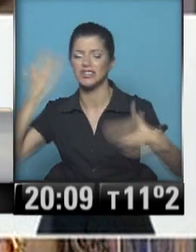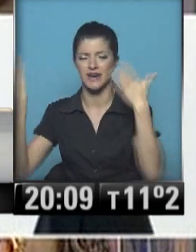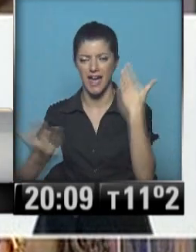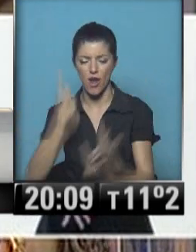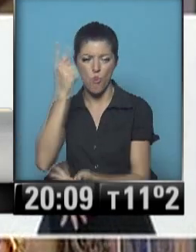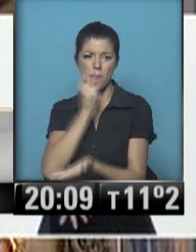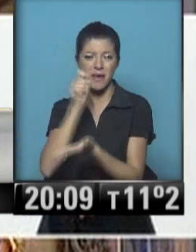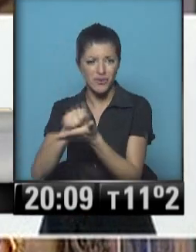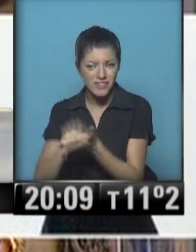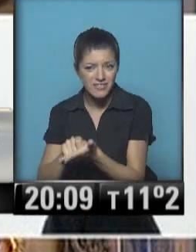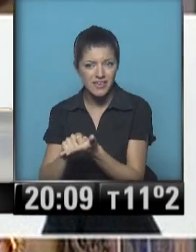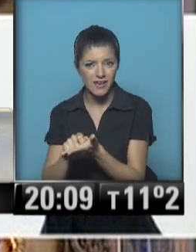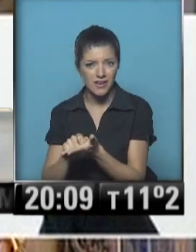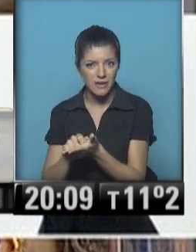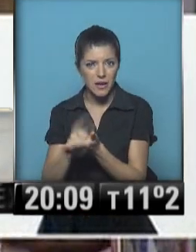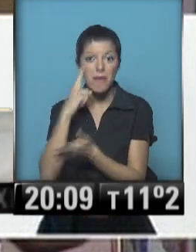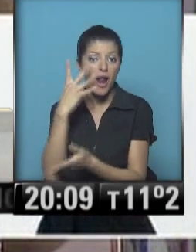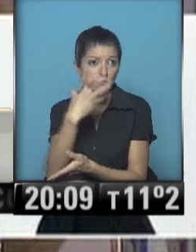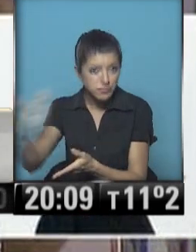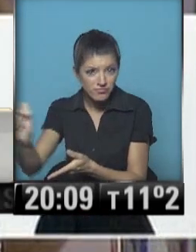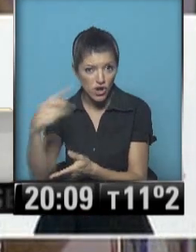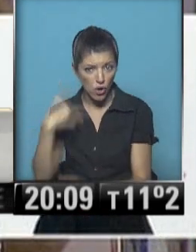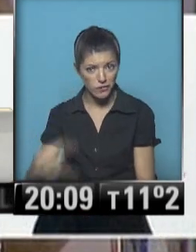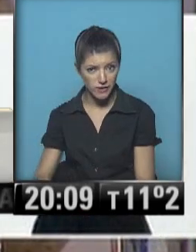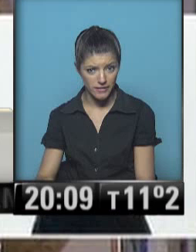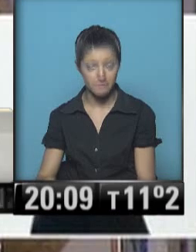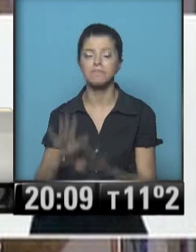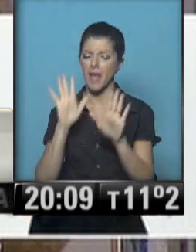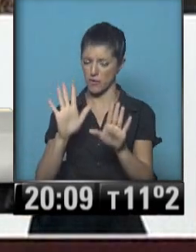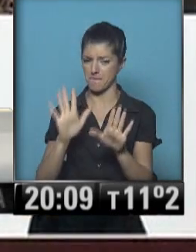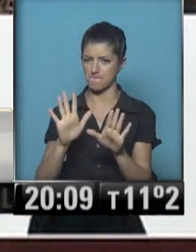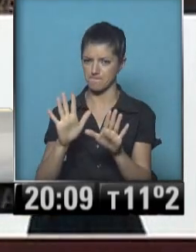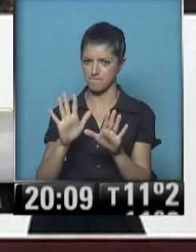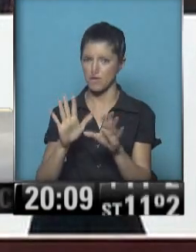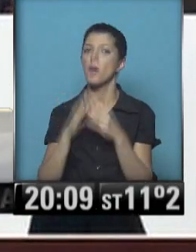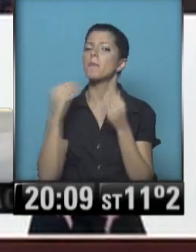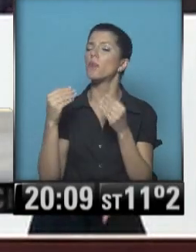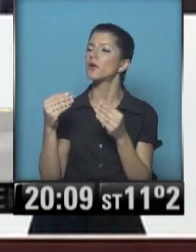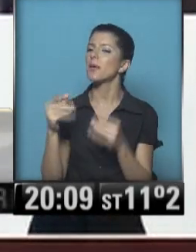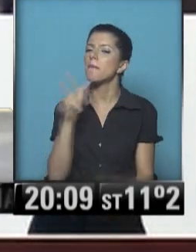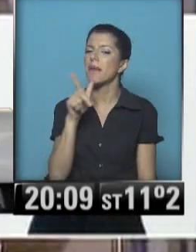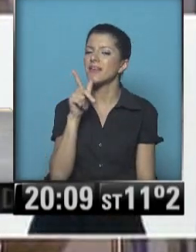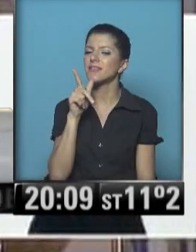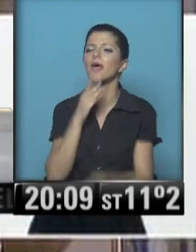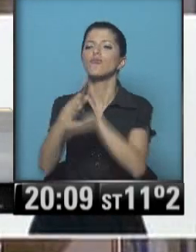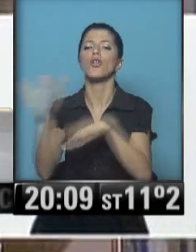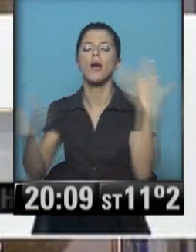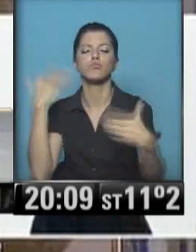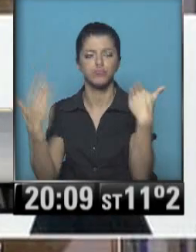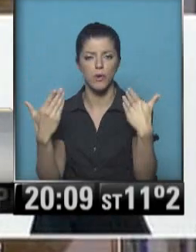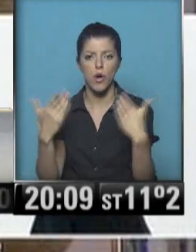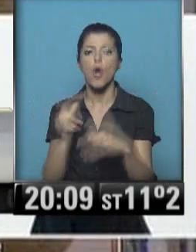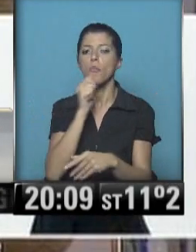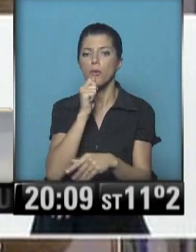periodista para un embargo Y fundamentalmente por qué Aparentemente es el embargo por